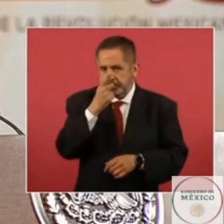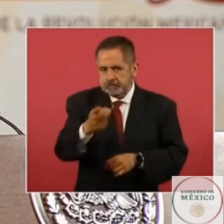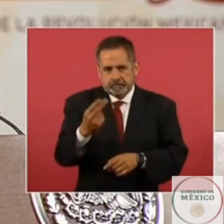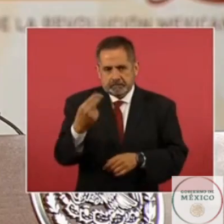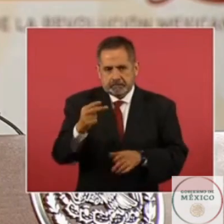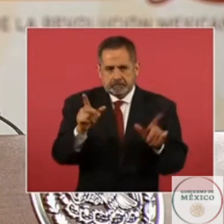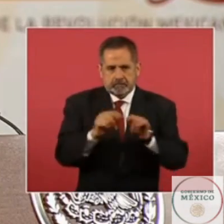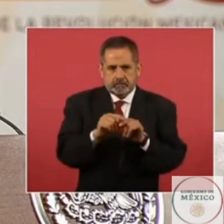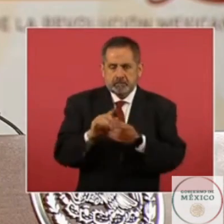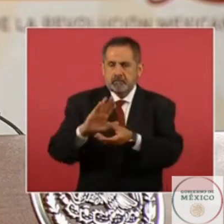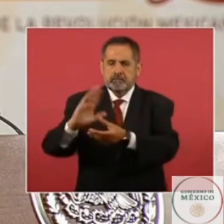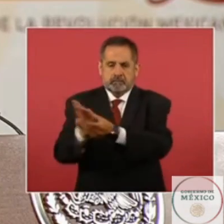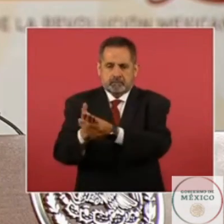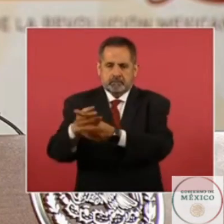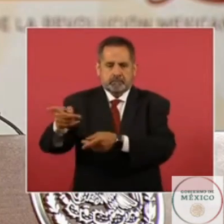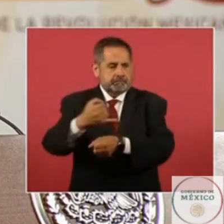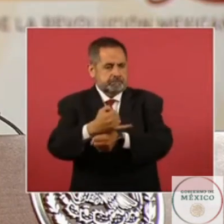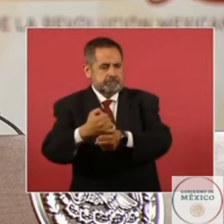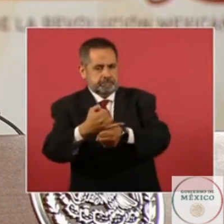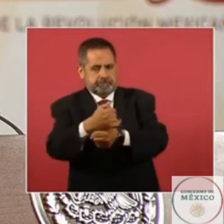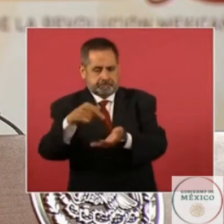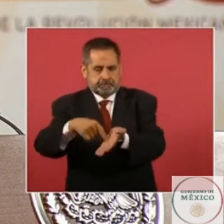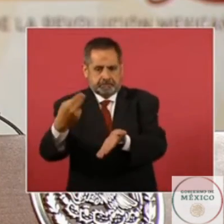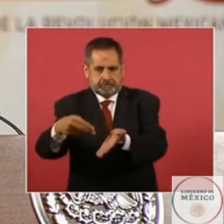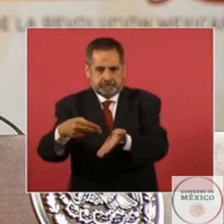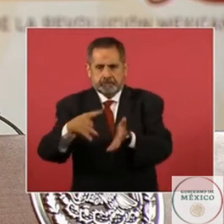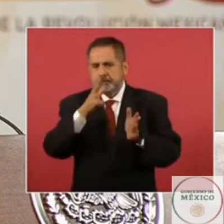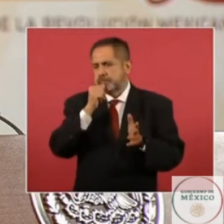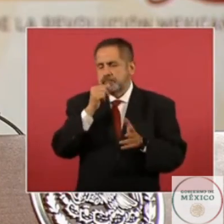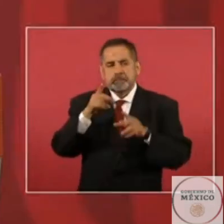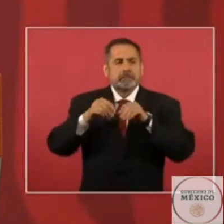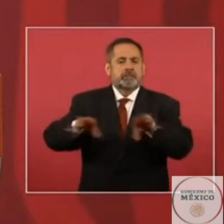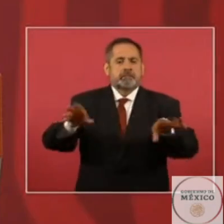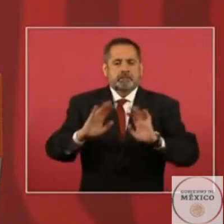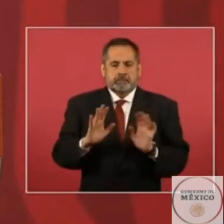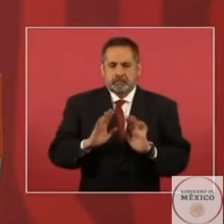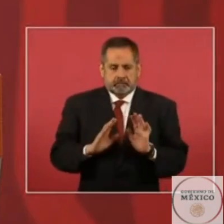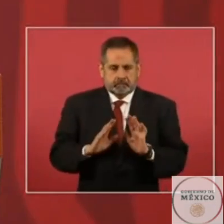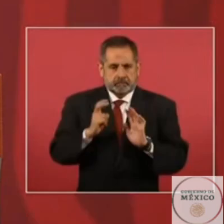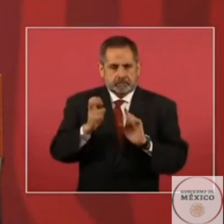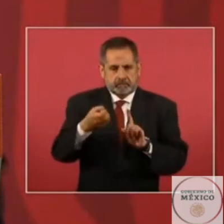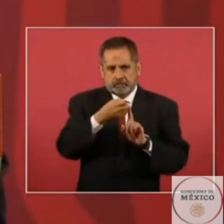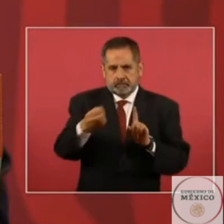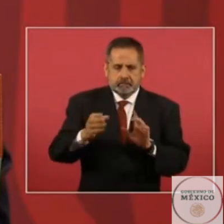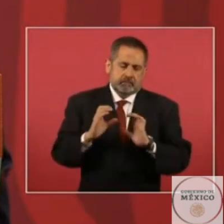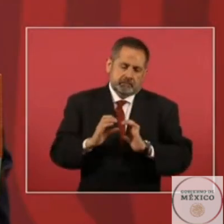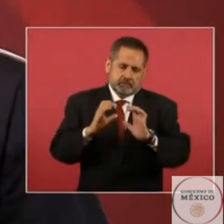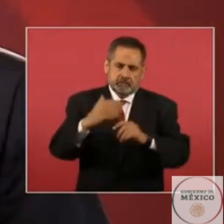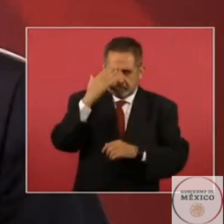a partir de que se presentaron las transferencias el 20 de octubre del año